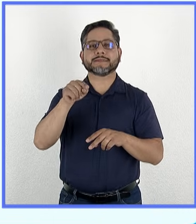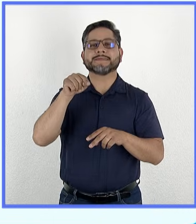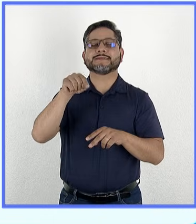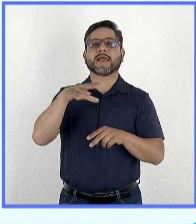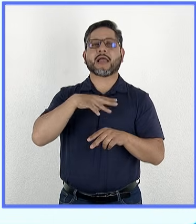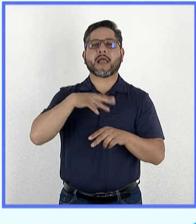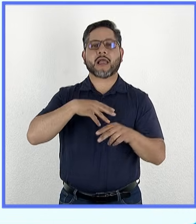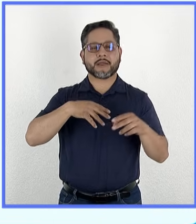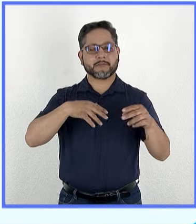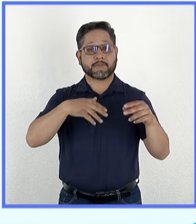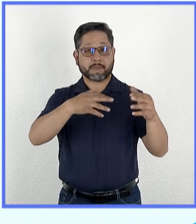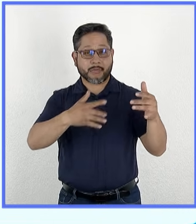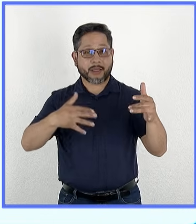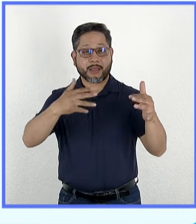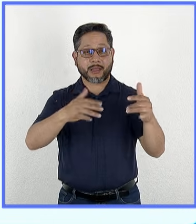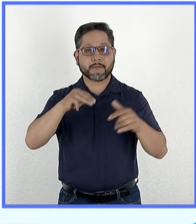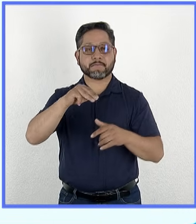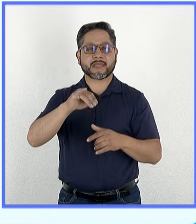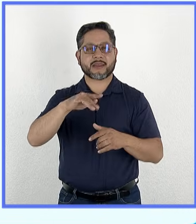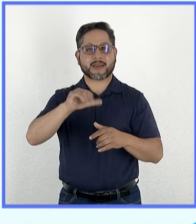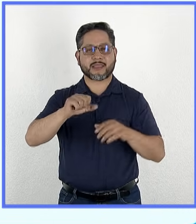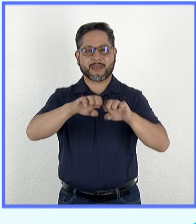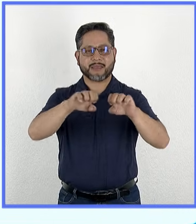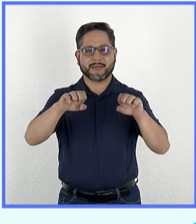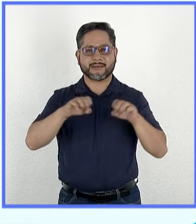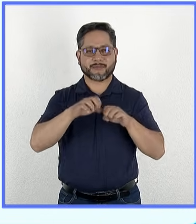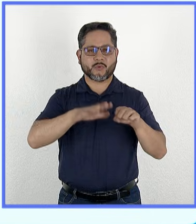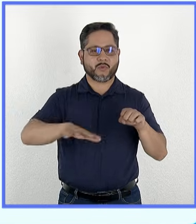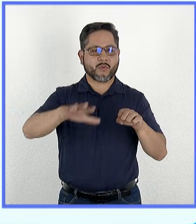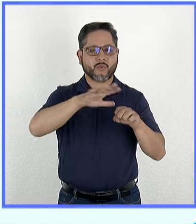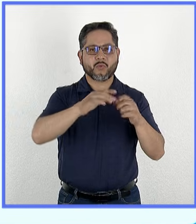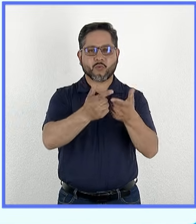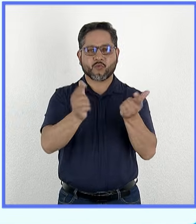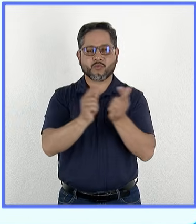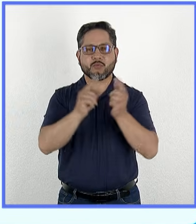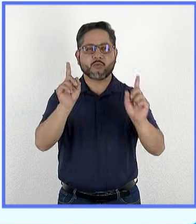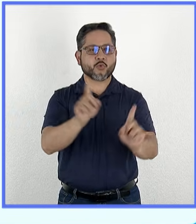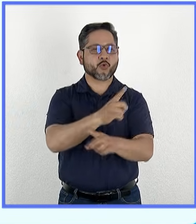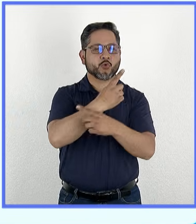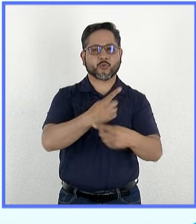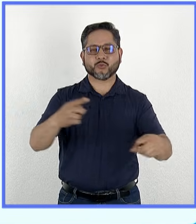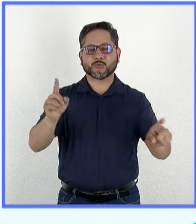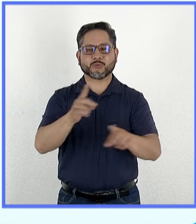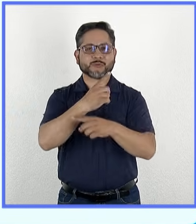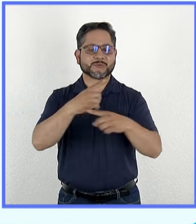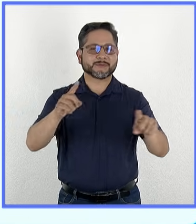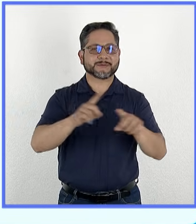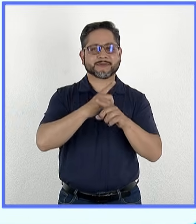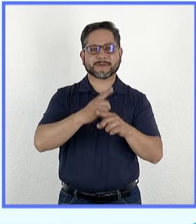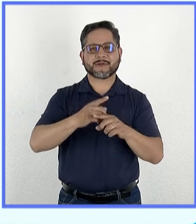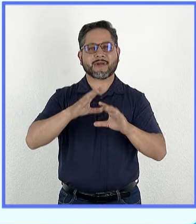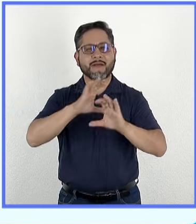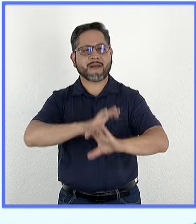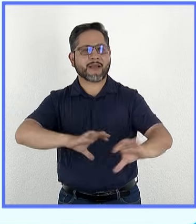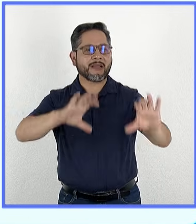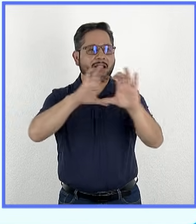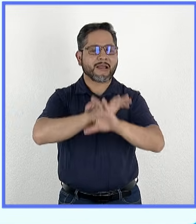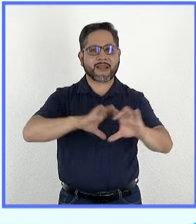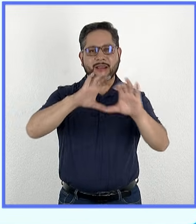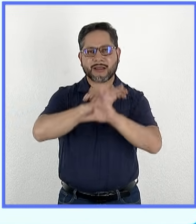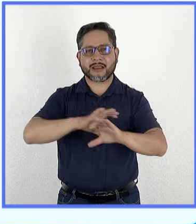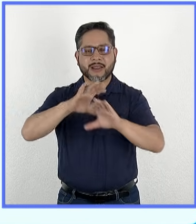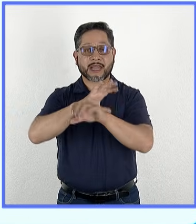colaboración de la Orquesta Sinfónica de Minería, que ha renovado su repertorio para ofrecer de nueva cuenta un viaje por las creaciones musicales